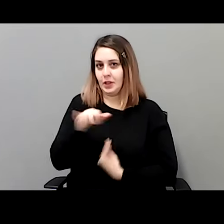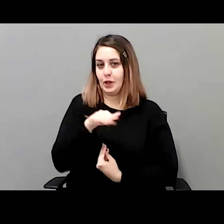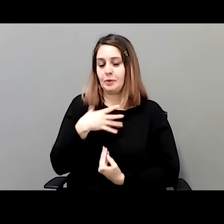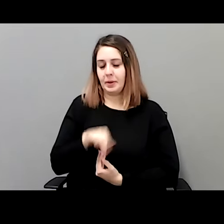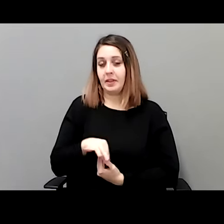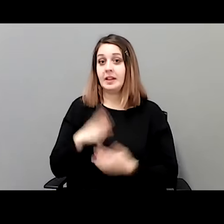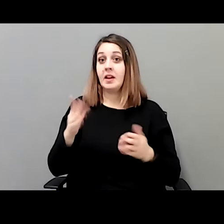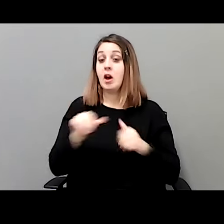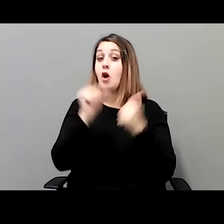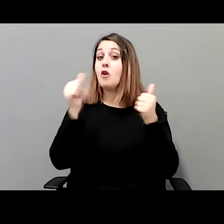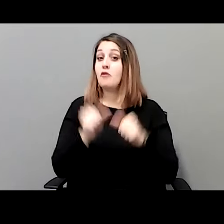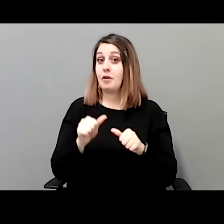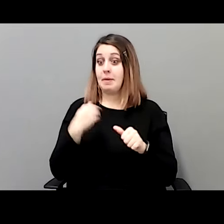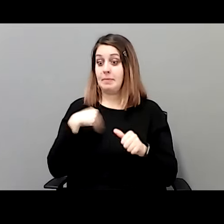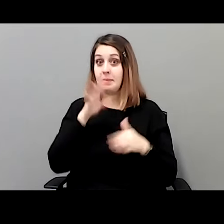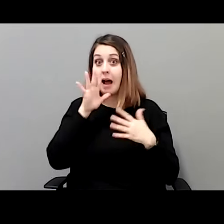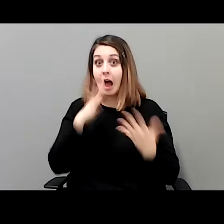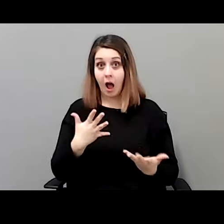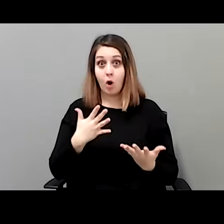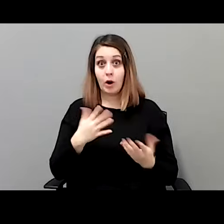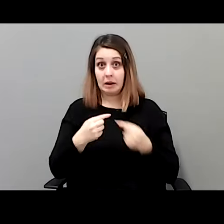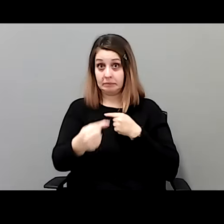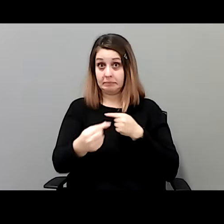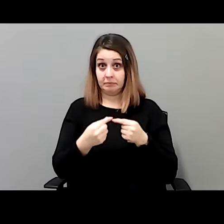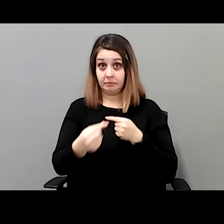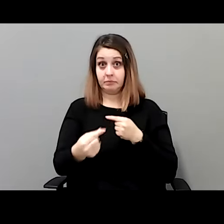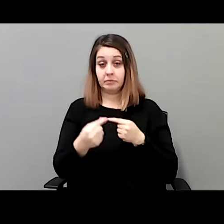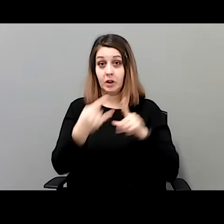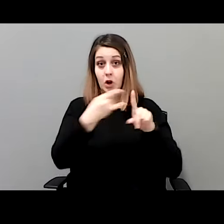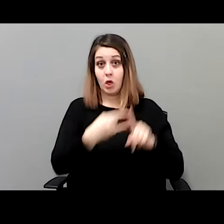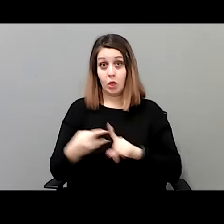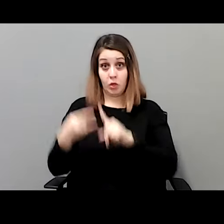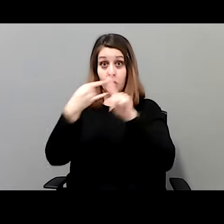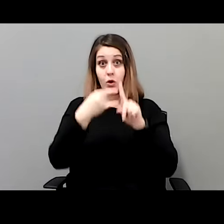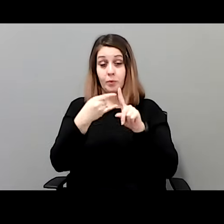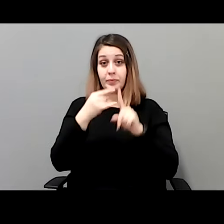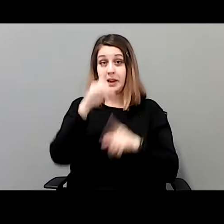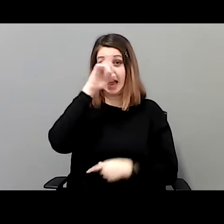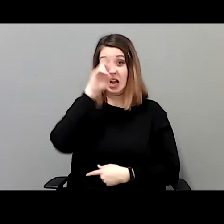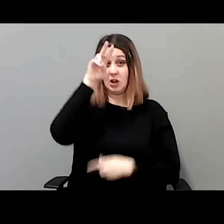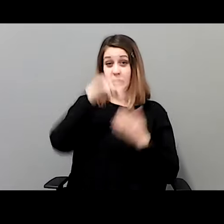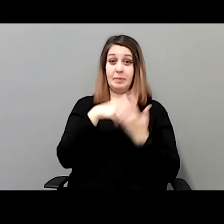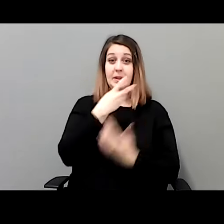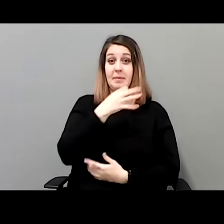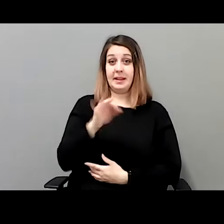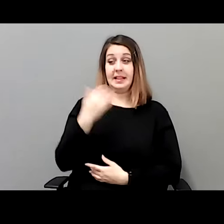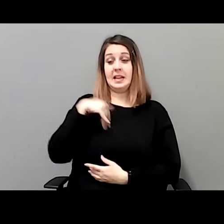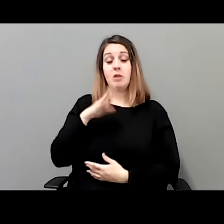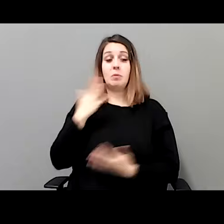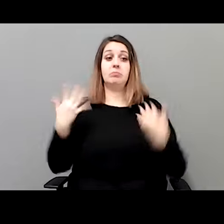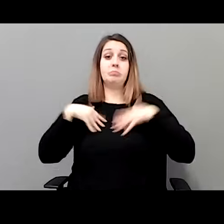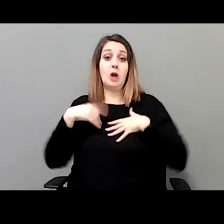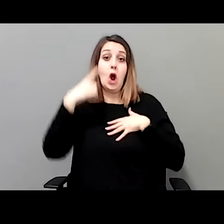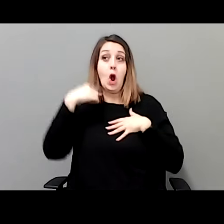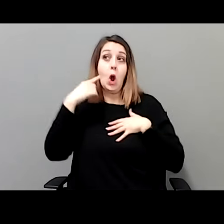yo creo, el que estamos haciendo ahora en este momento por vía online, desde el 2020 casi como que nos habíamos